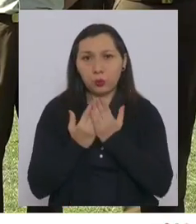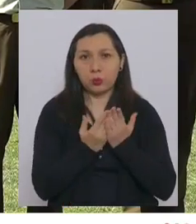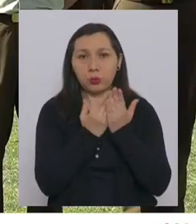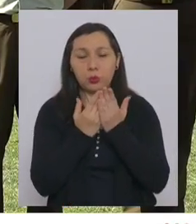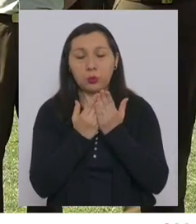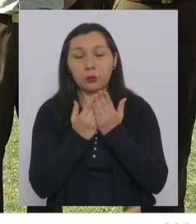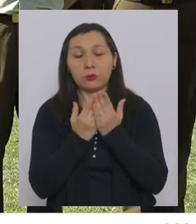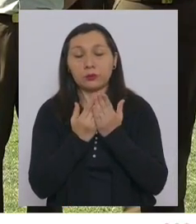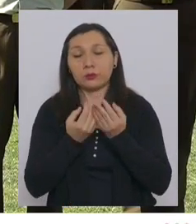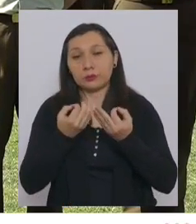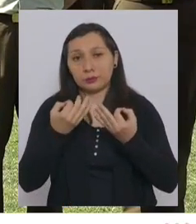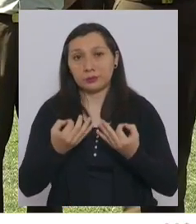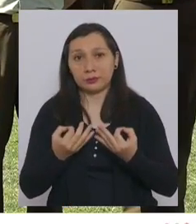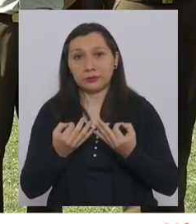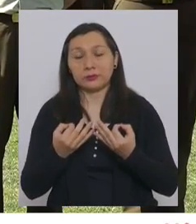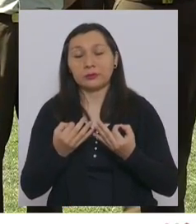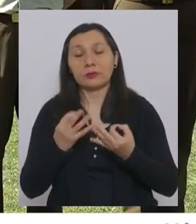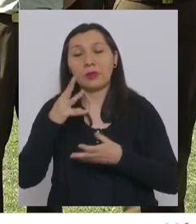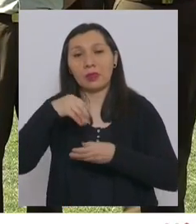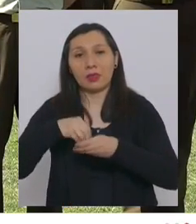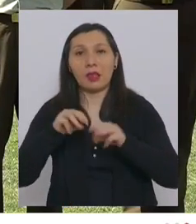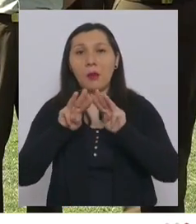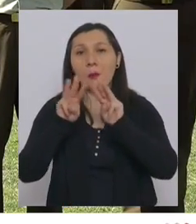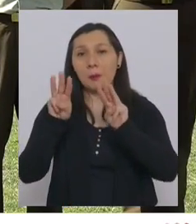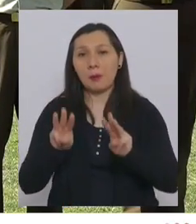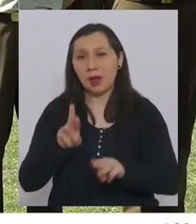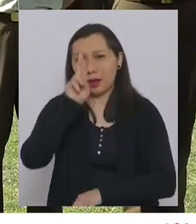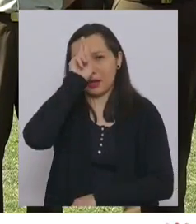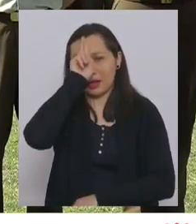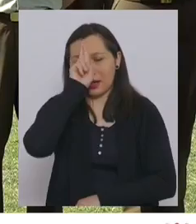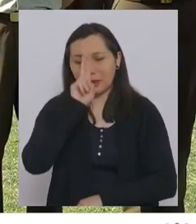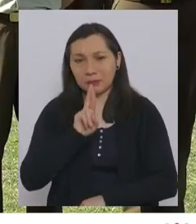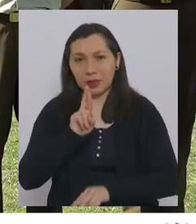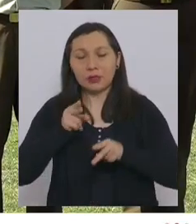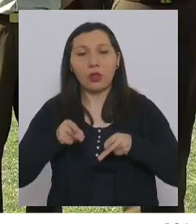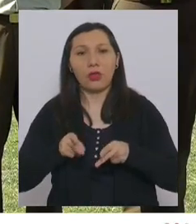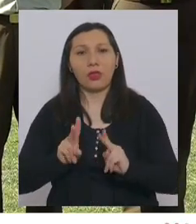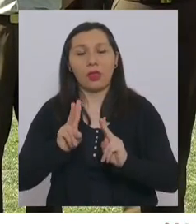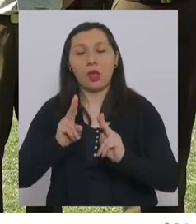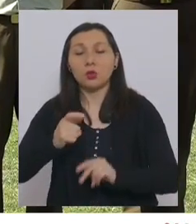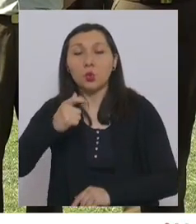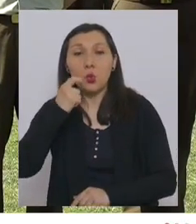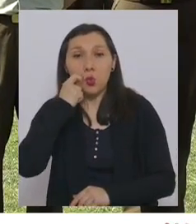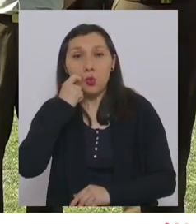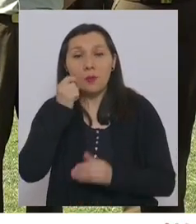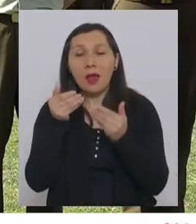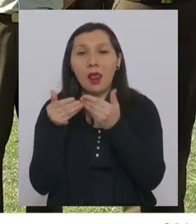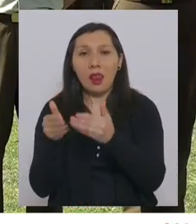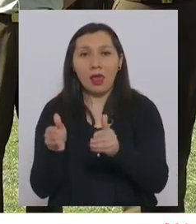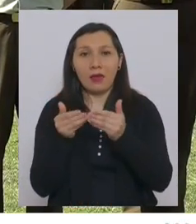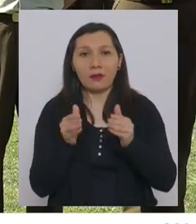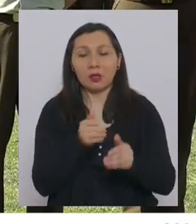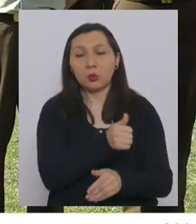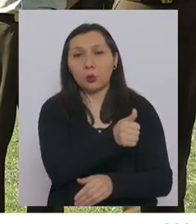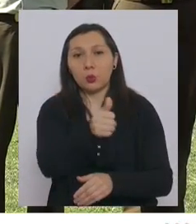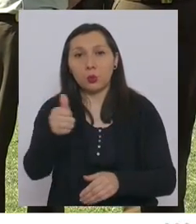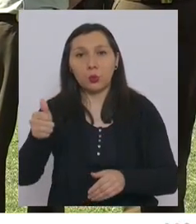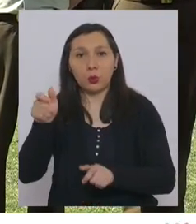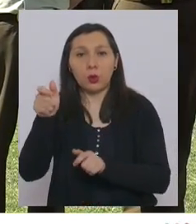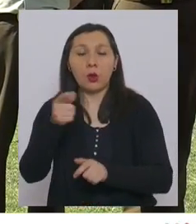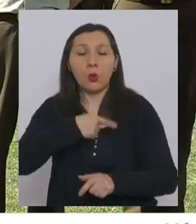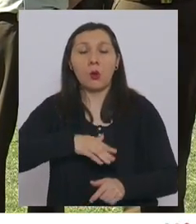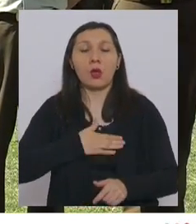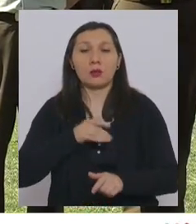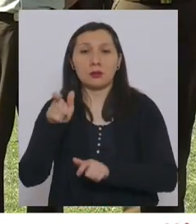Y, por supuesto, dentro de un marco de respeto a los derechos humanos y a las libertades de todos